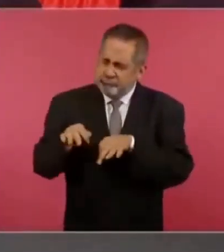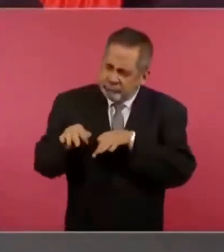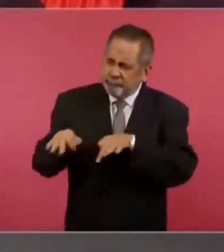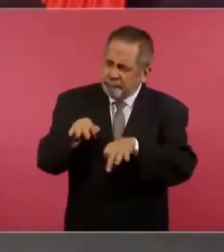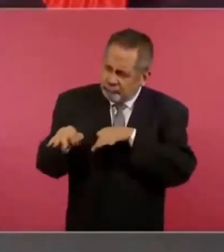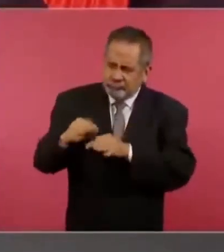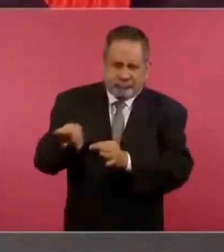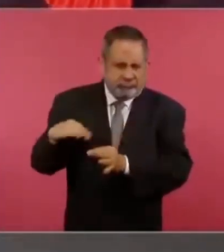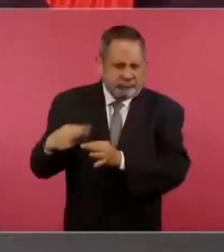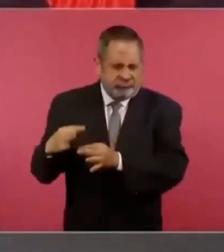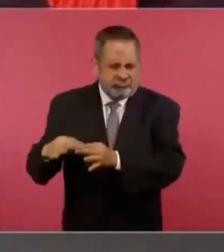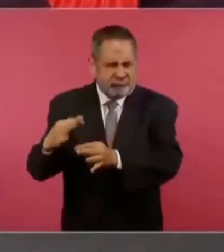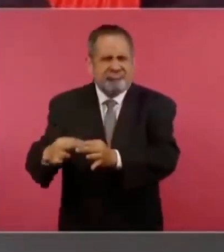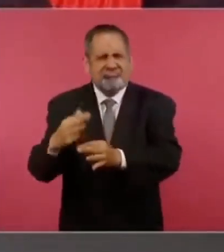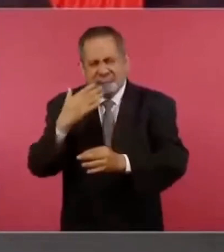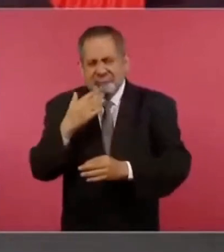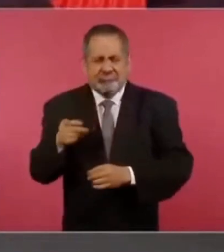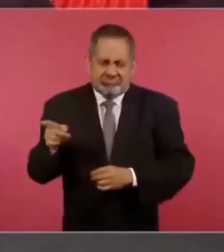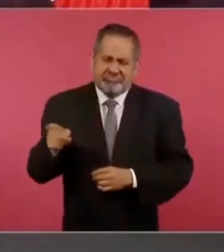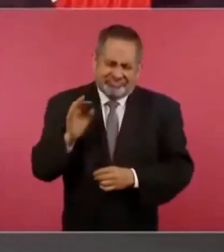trabajador,